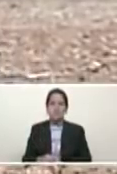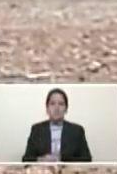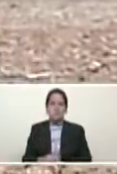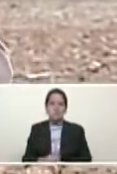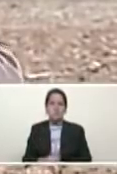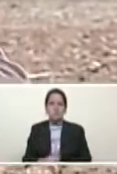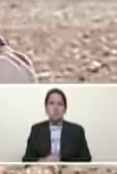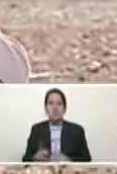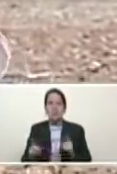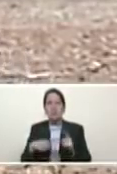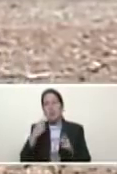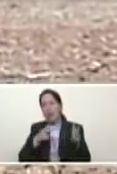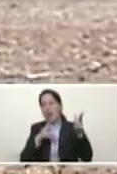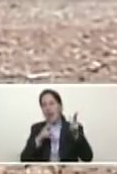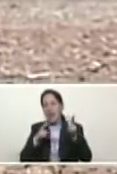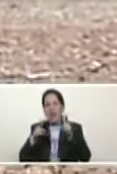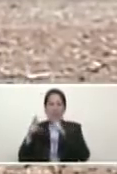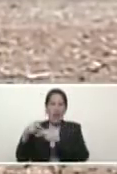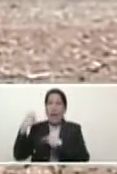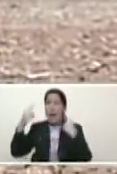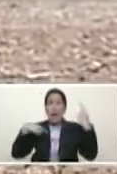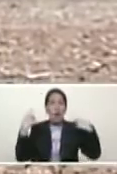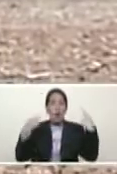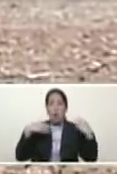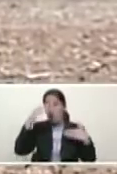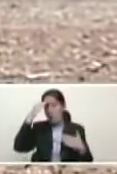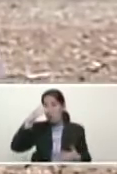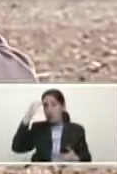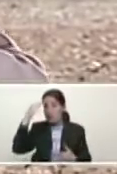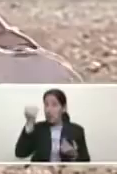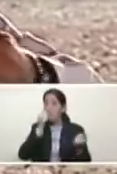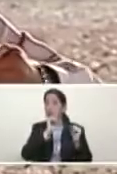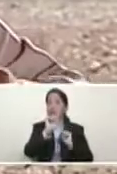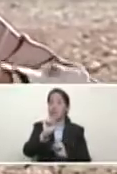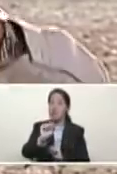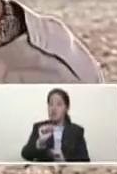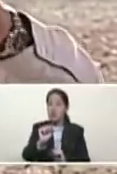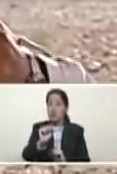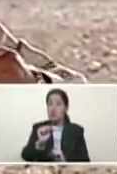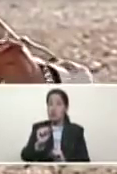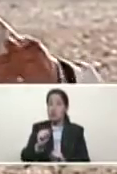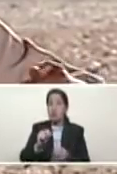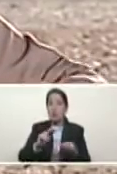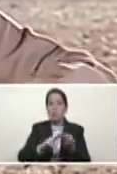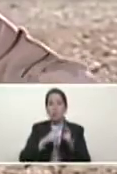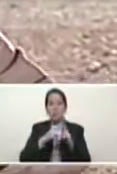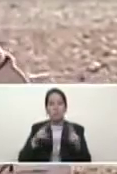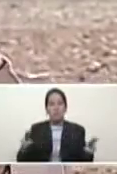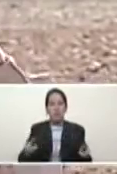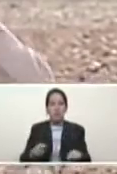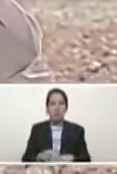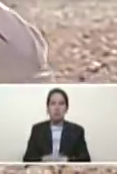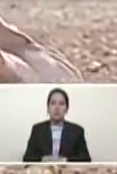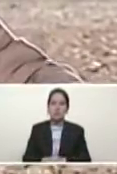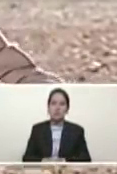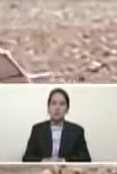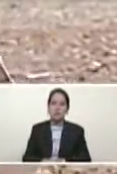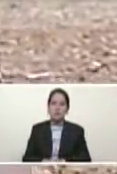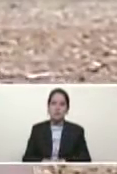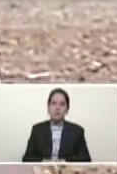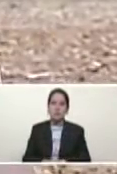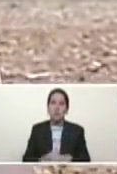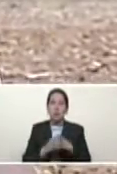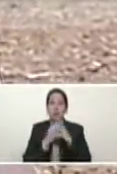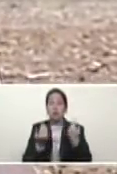Y luego comenzaron a disparar a los locos, a nuestros militares, que estaban en posición de paz en la base aérea Libertador. Tuvieron todos